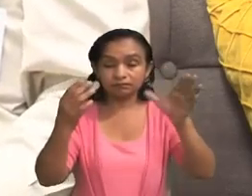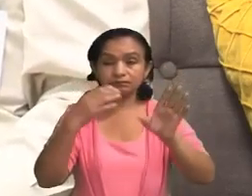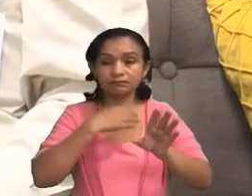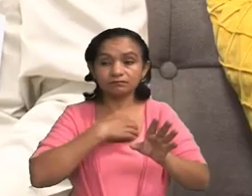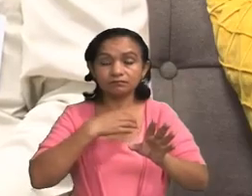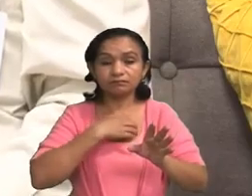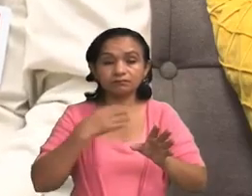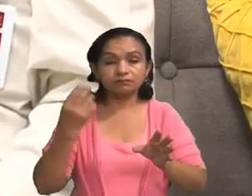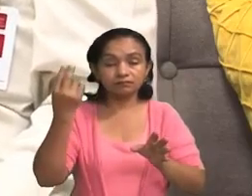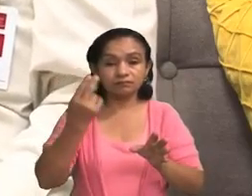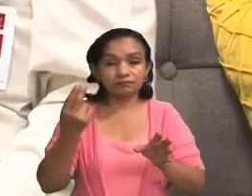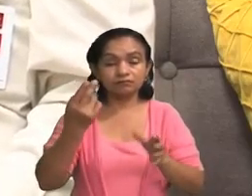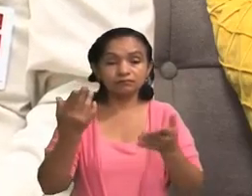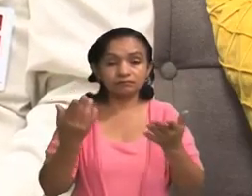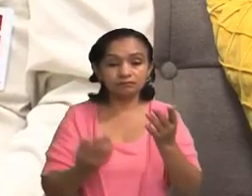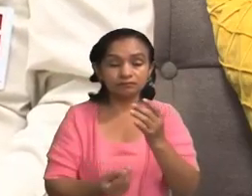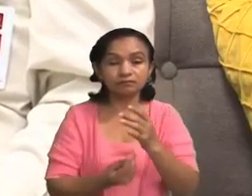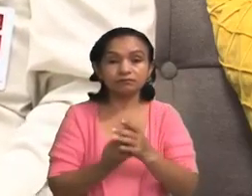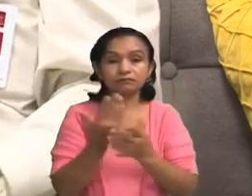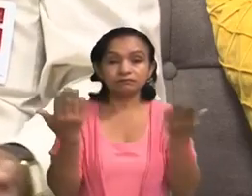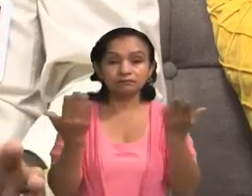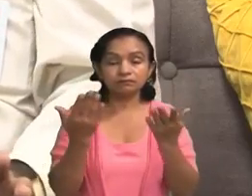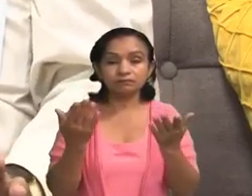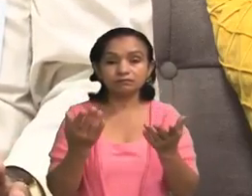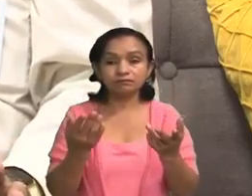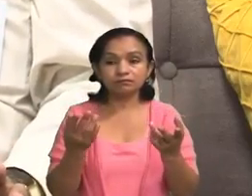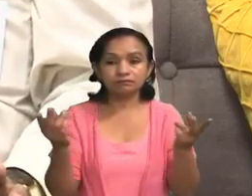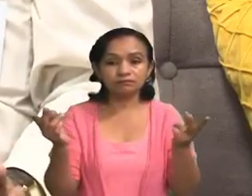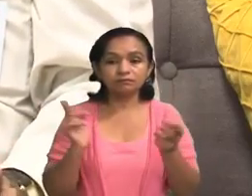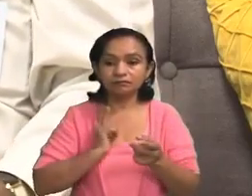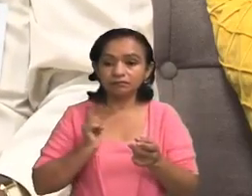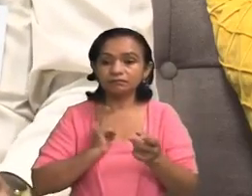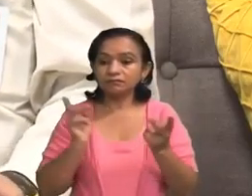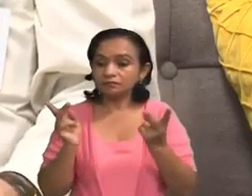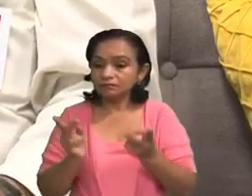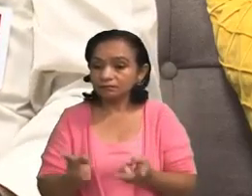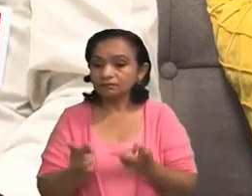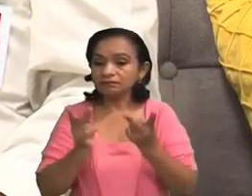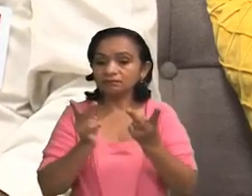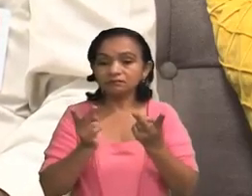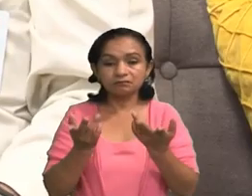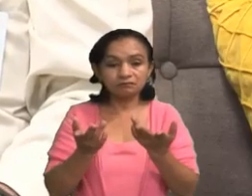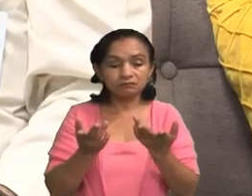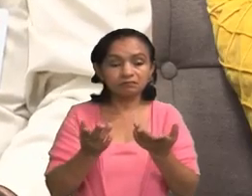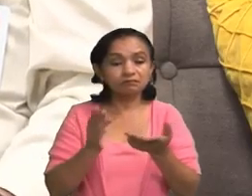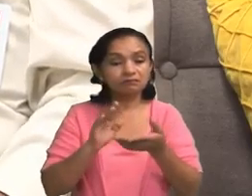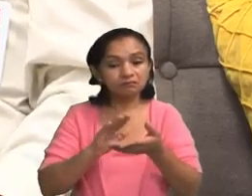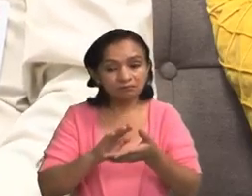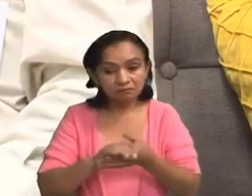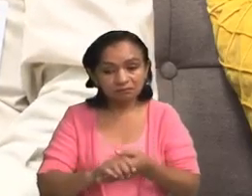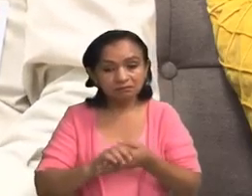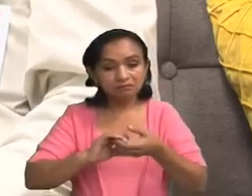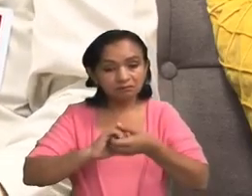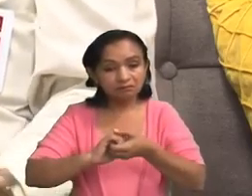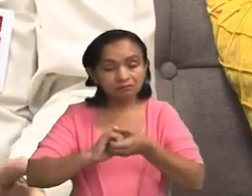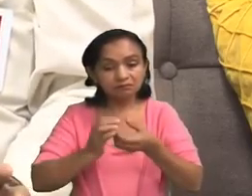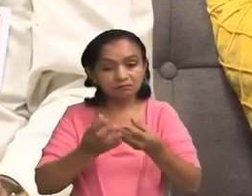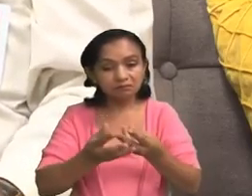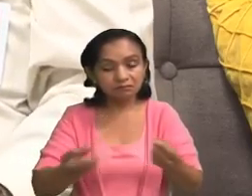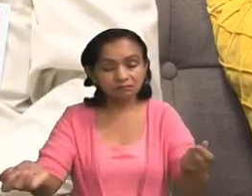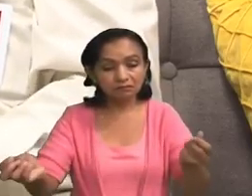que se utilizan para la producción son bio, ¿verdad? Son biodegradables, son amigables con el medio ambiente, no